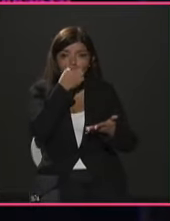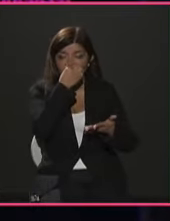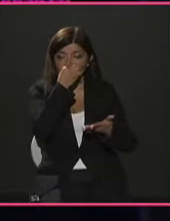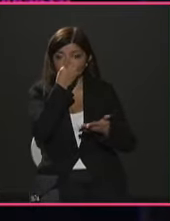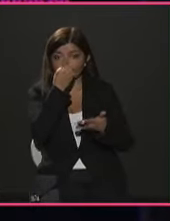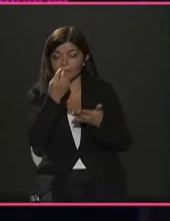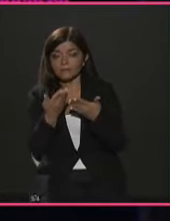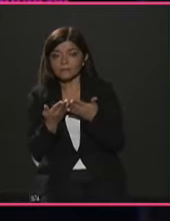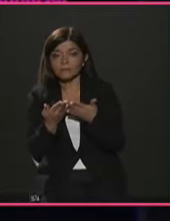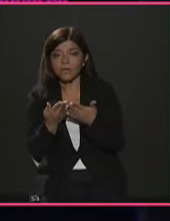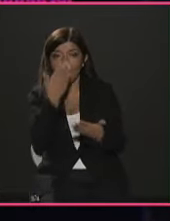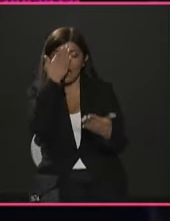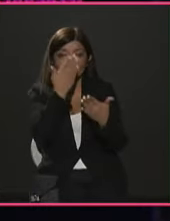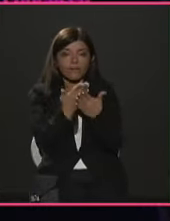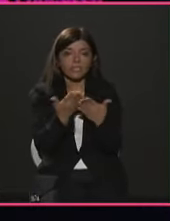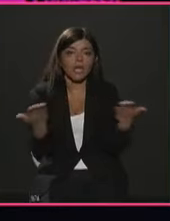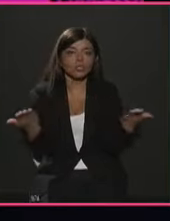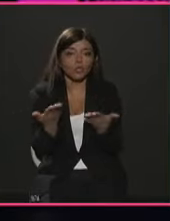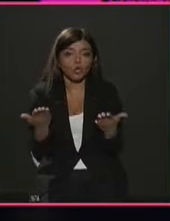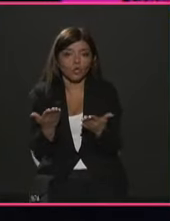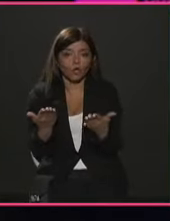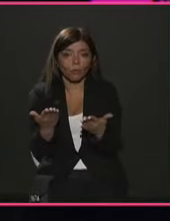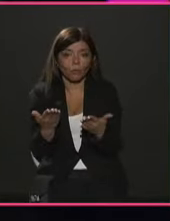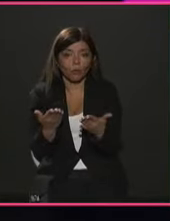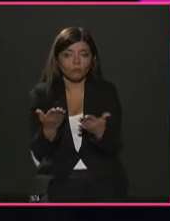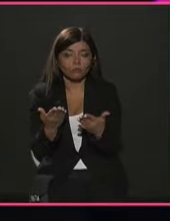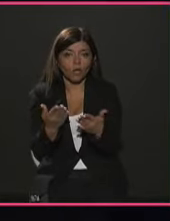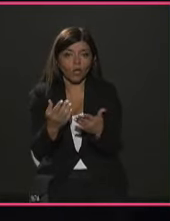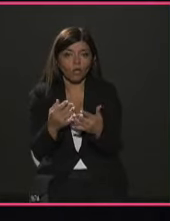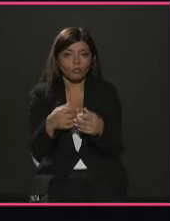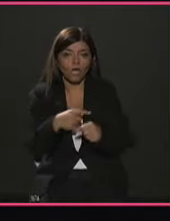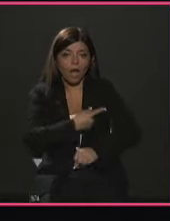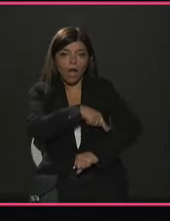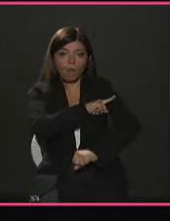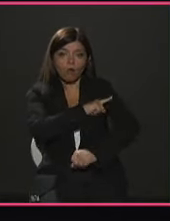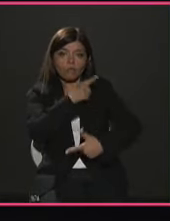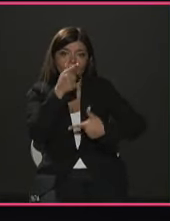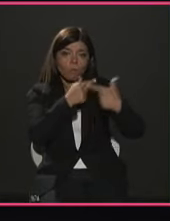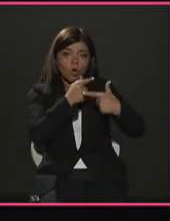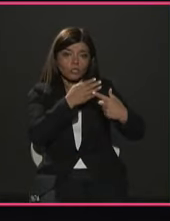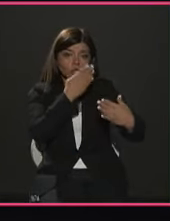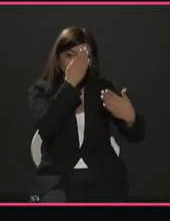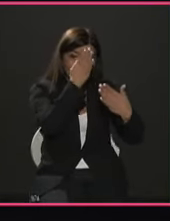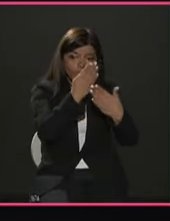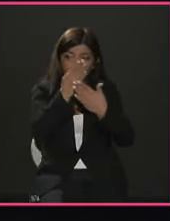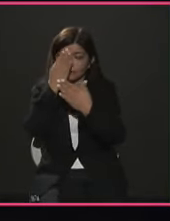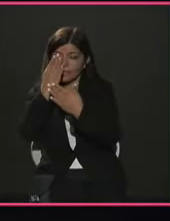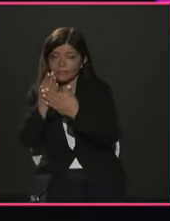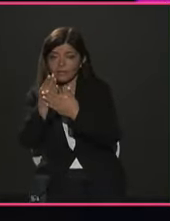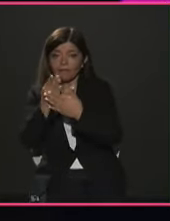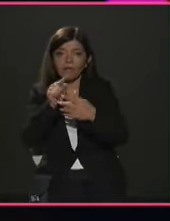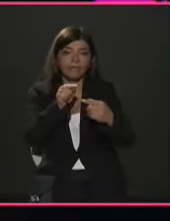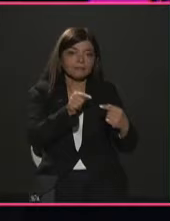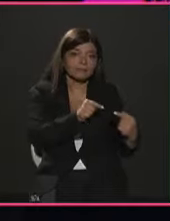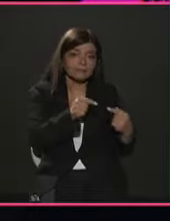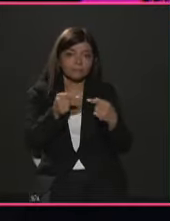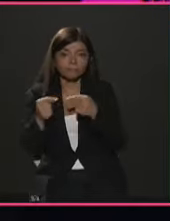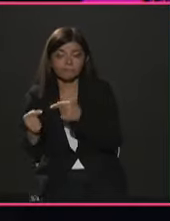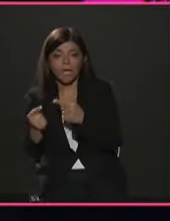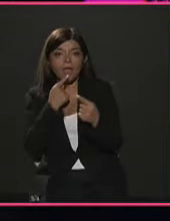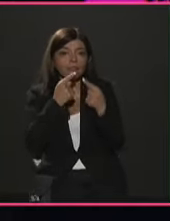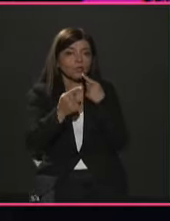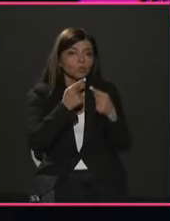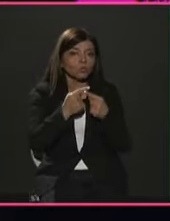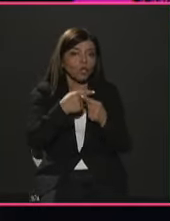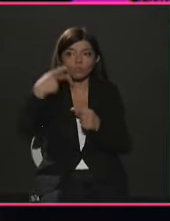viendo enfrentando poderes políticos la los de la causa están discutiendo que